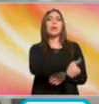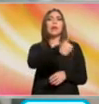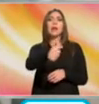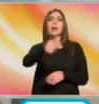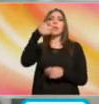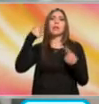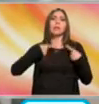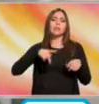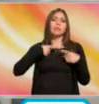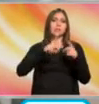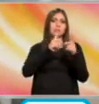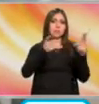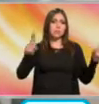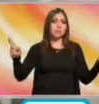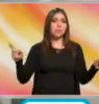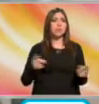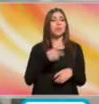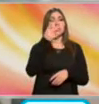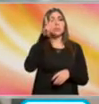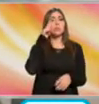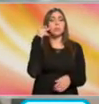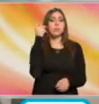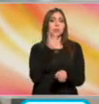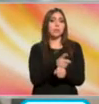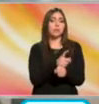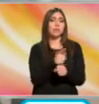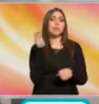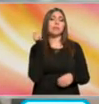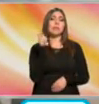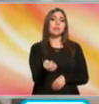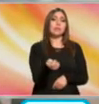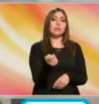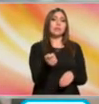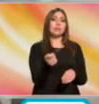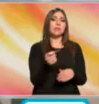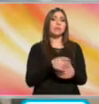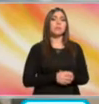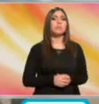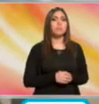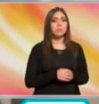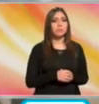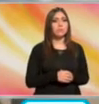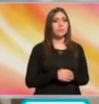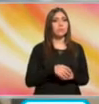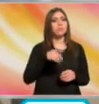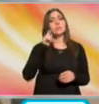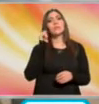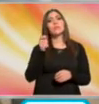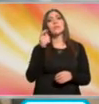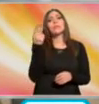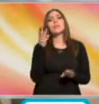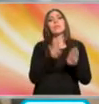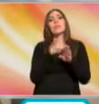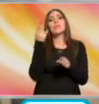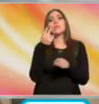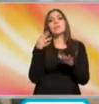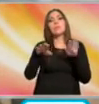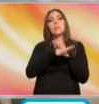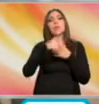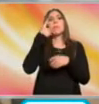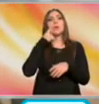desarrollo humano, el componente del voluntariado es una condición que básicamente tiene que ver con la